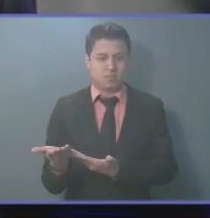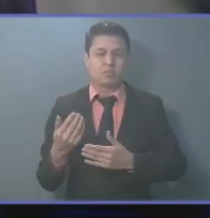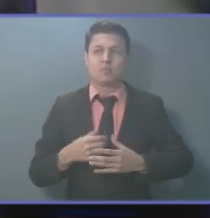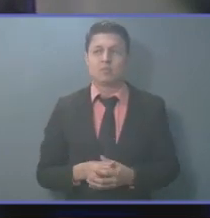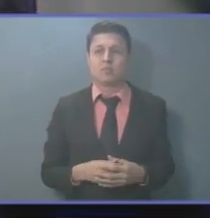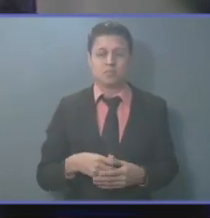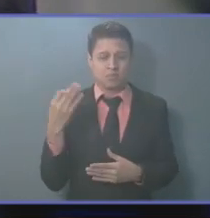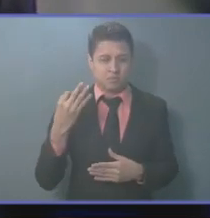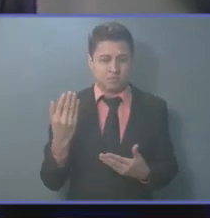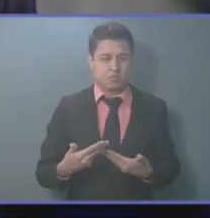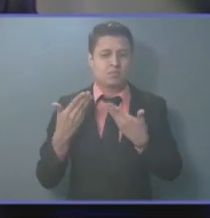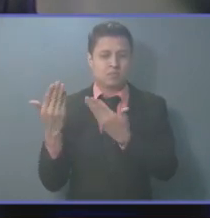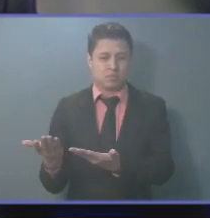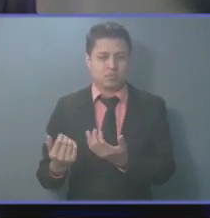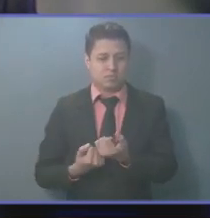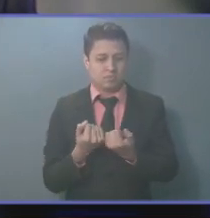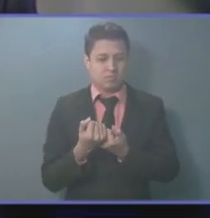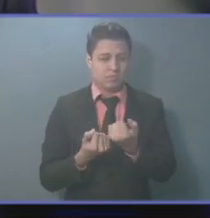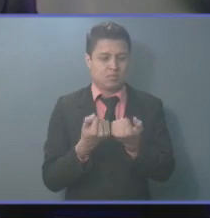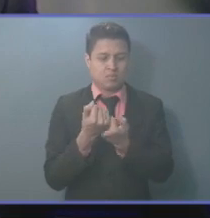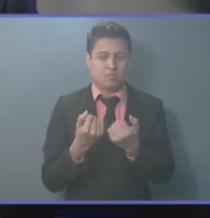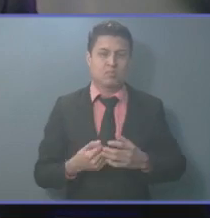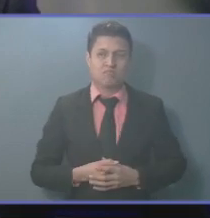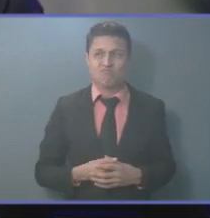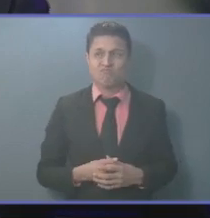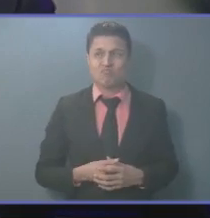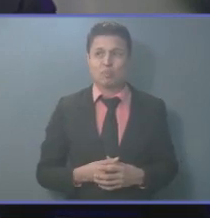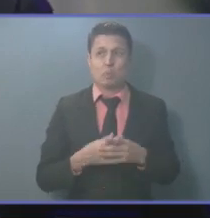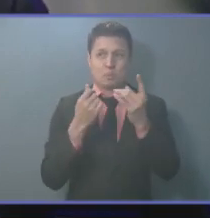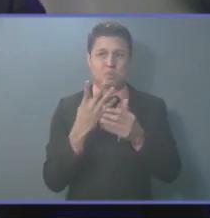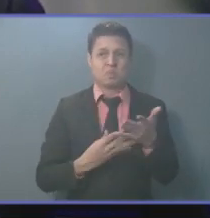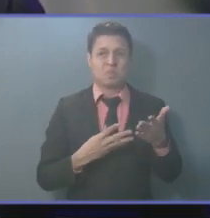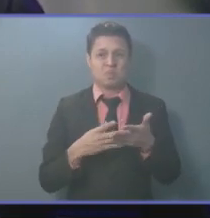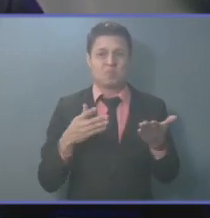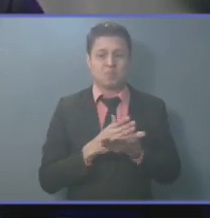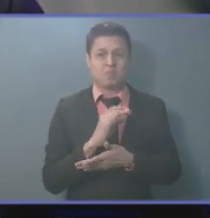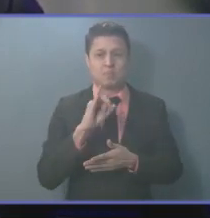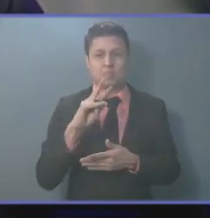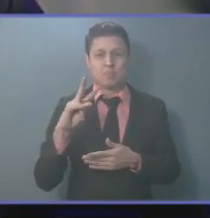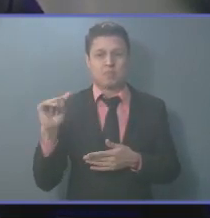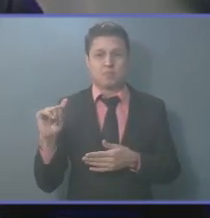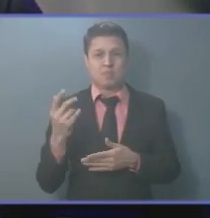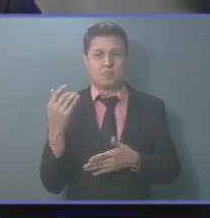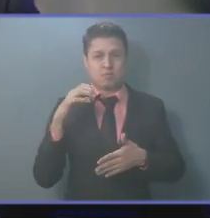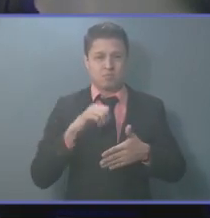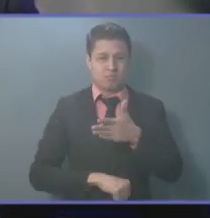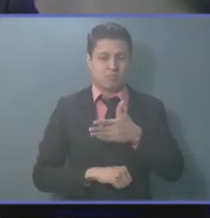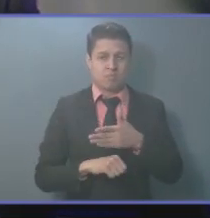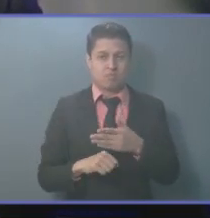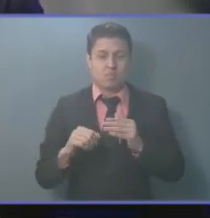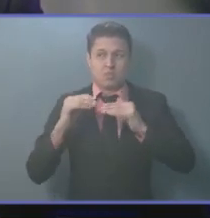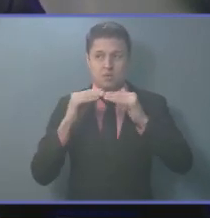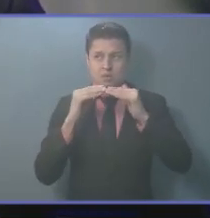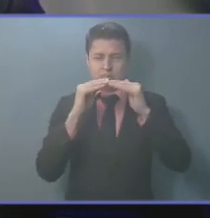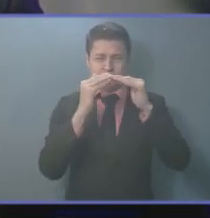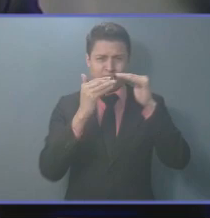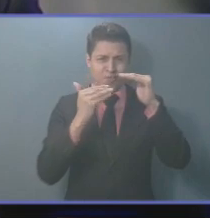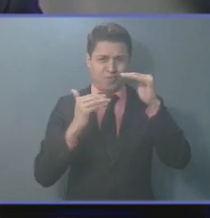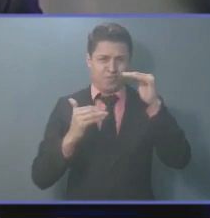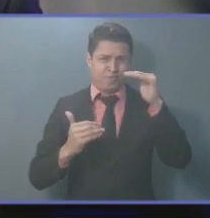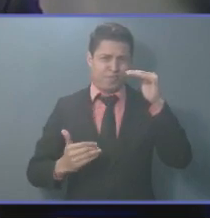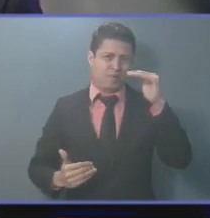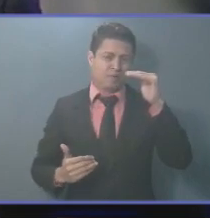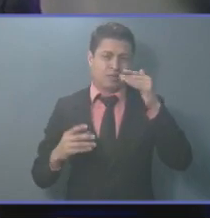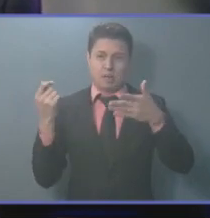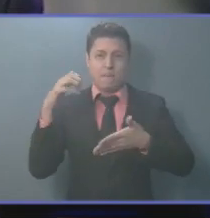y había que dárselos. Los ingresos producto del IVA y producto de la renta han bajado estrepitosamente.